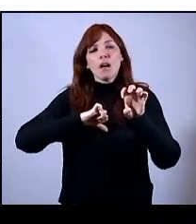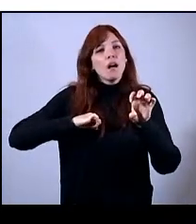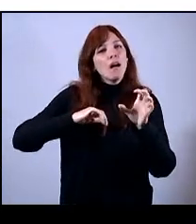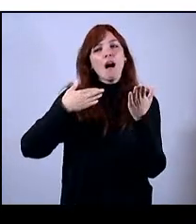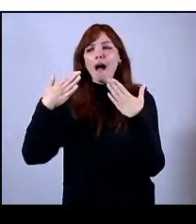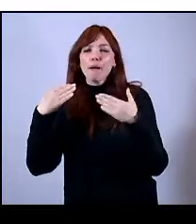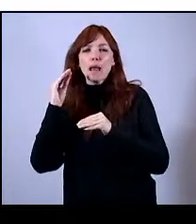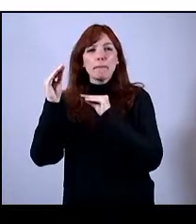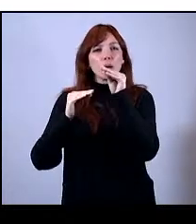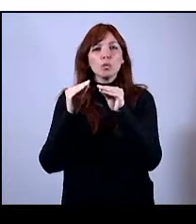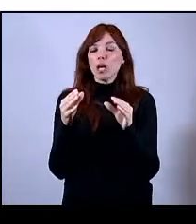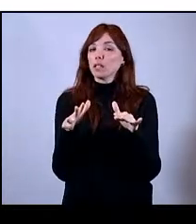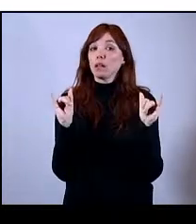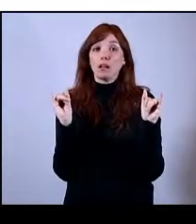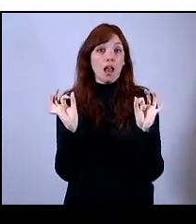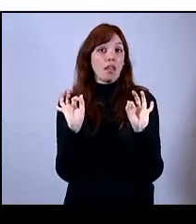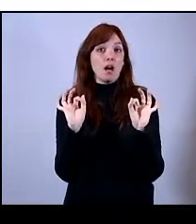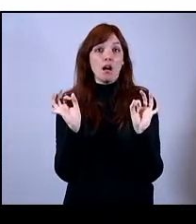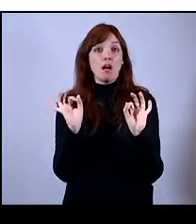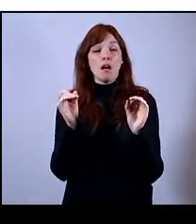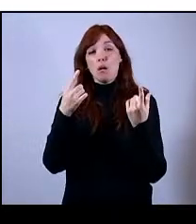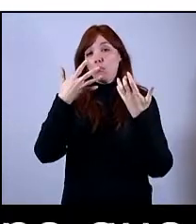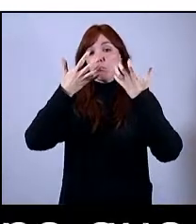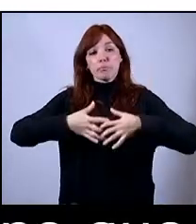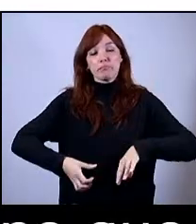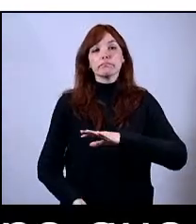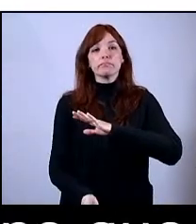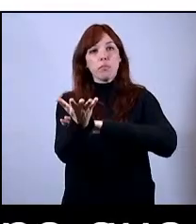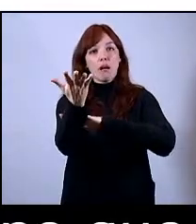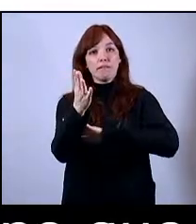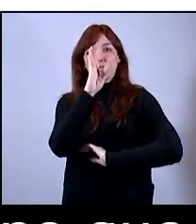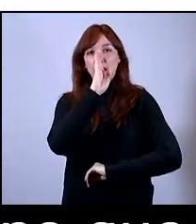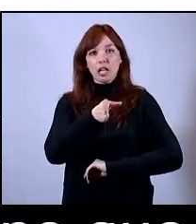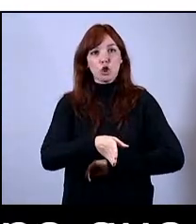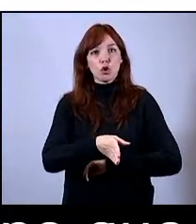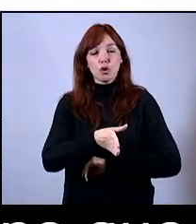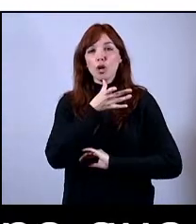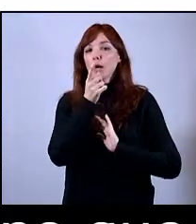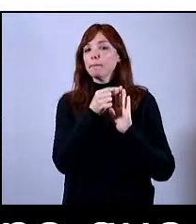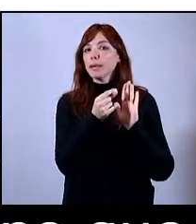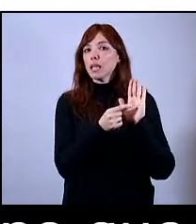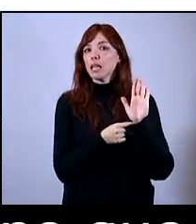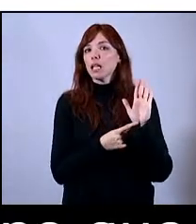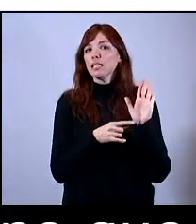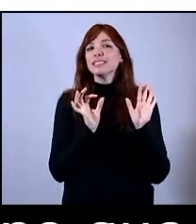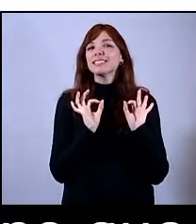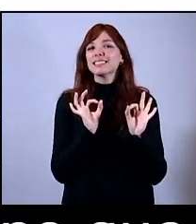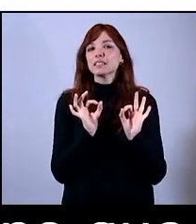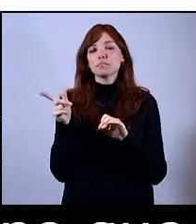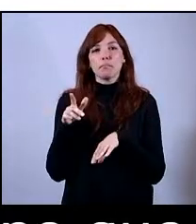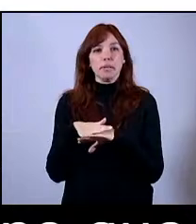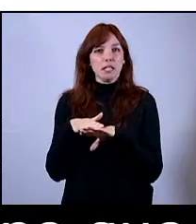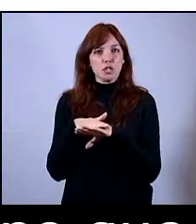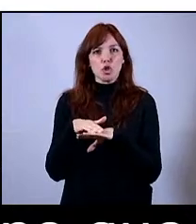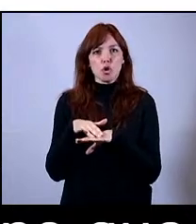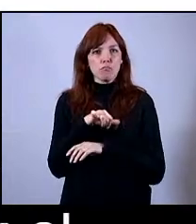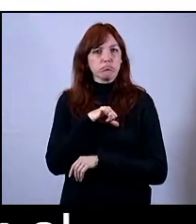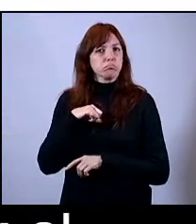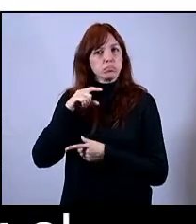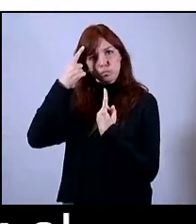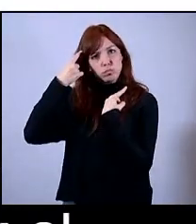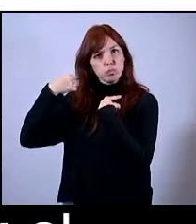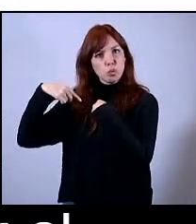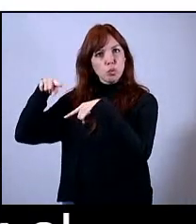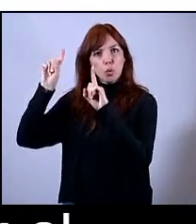medidas, sino que han sido puestas encima de la mesa exclusivamente por el ministro, unilateralmente.